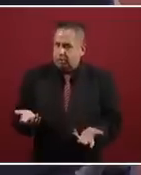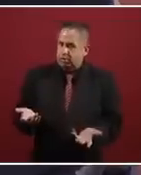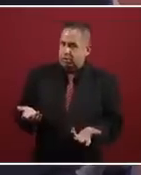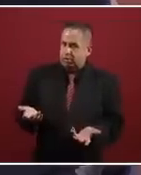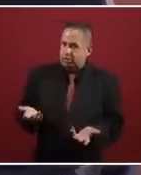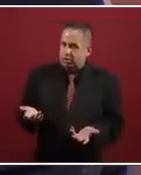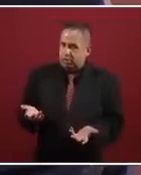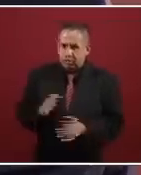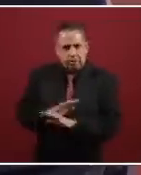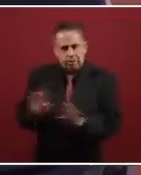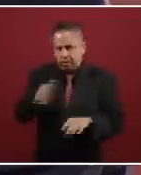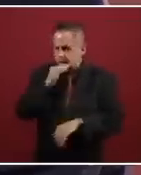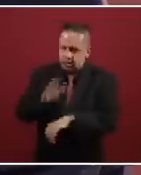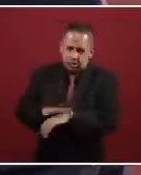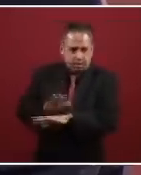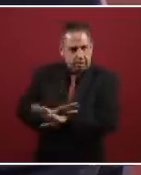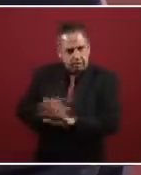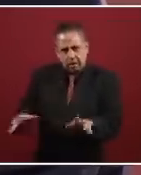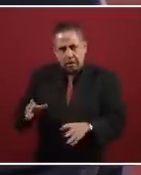dije, ya,